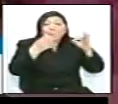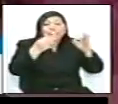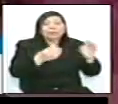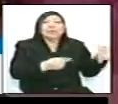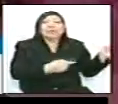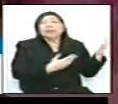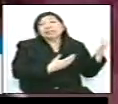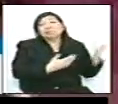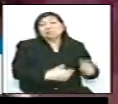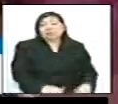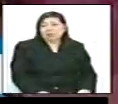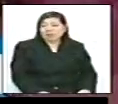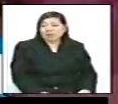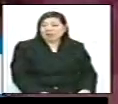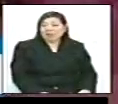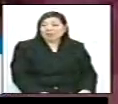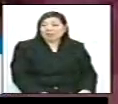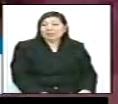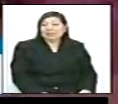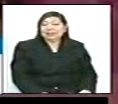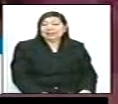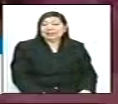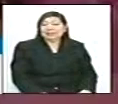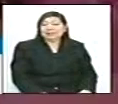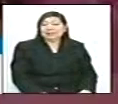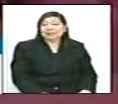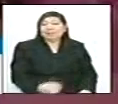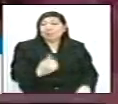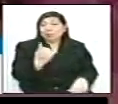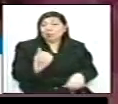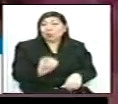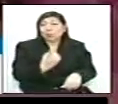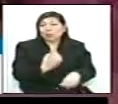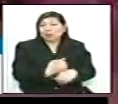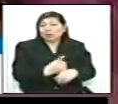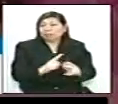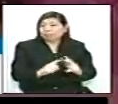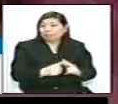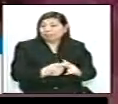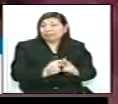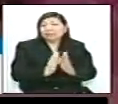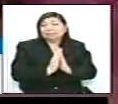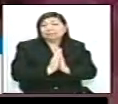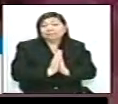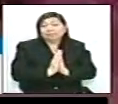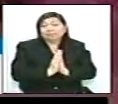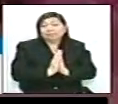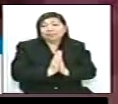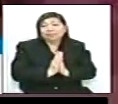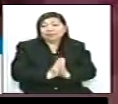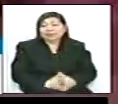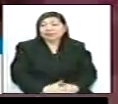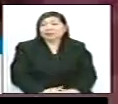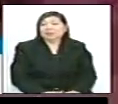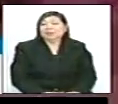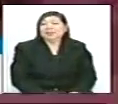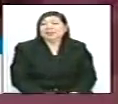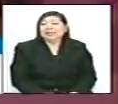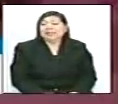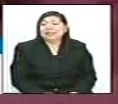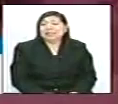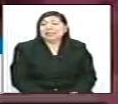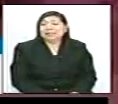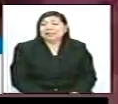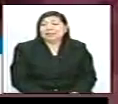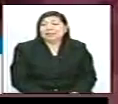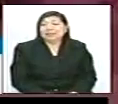la mañana. Ya prácticamente va a ser una hora que hemos iniciado esta sesión. Les voy a dar el uso de su